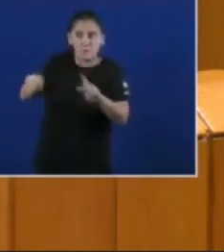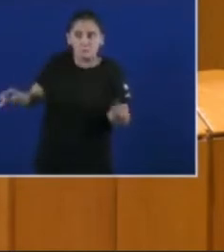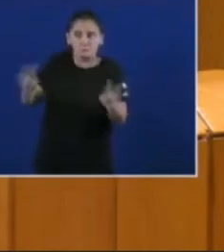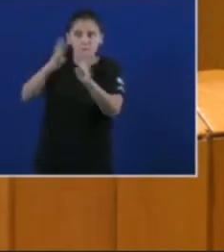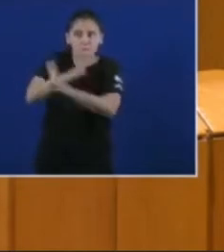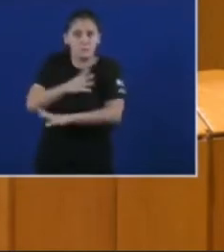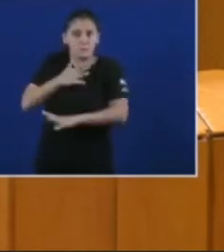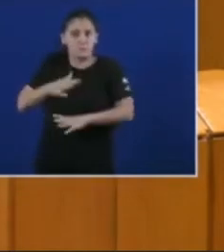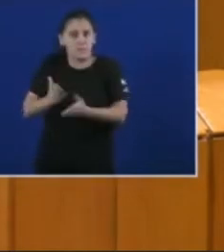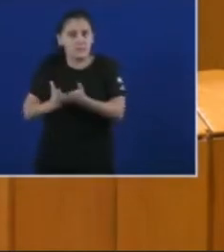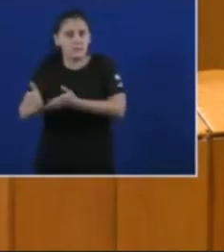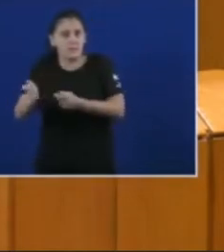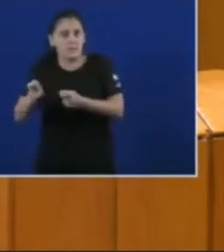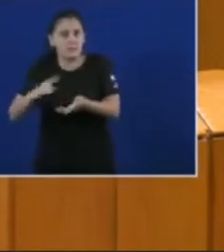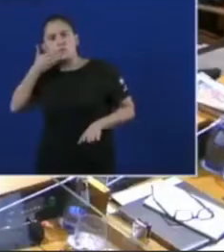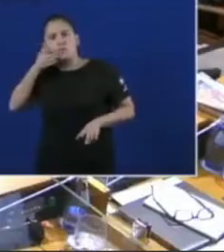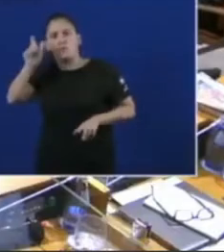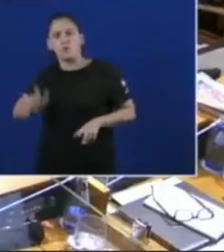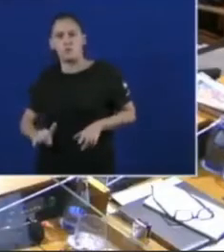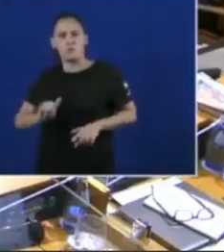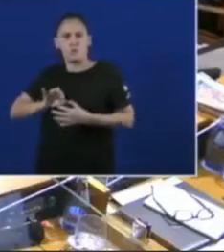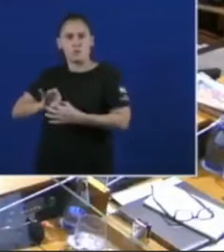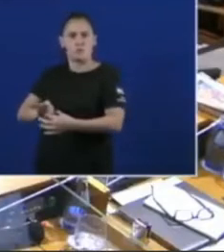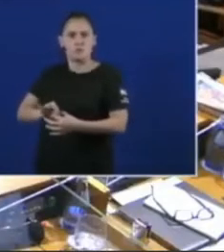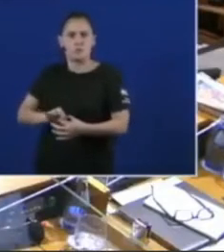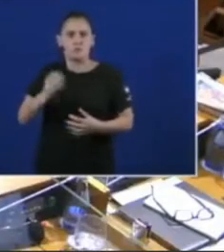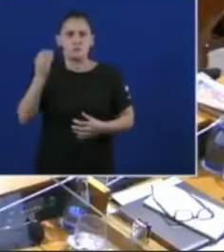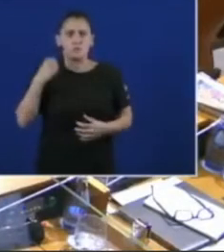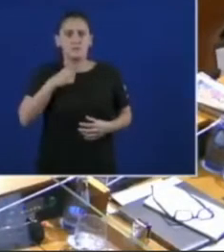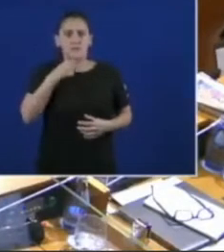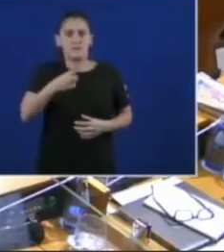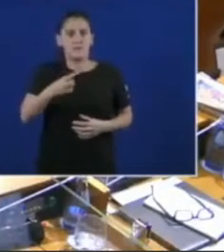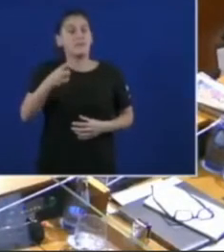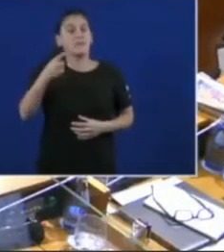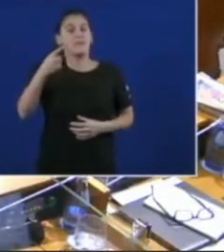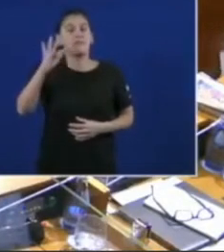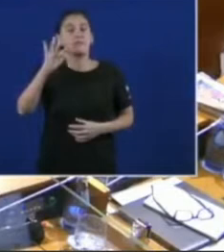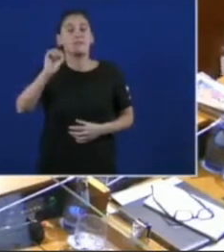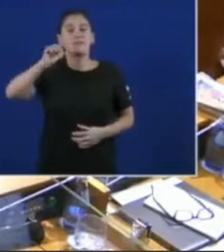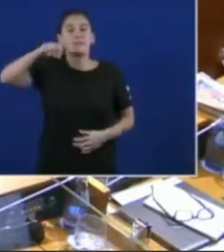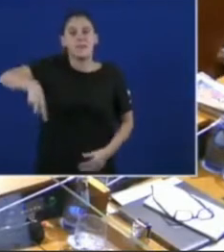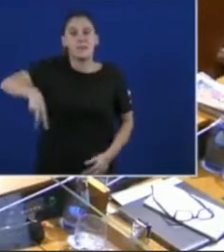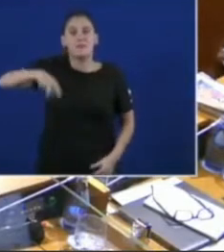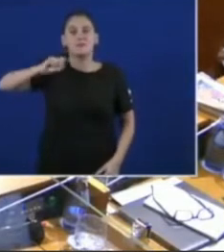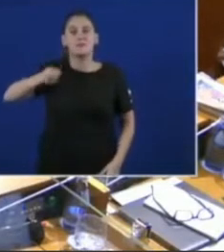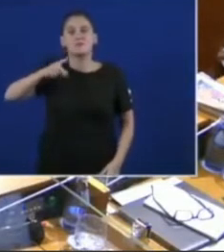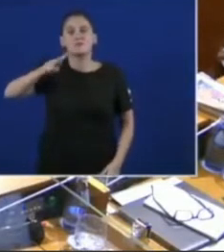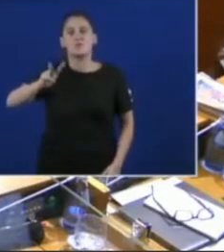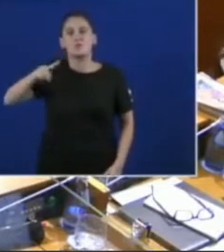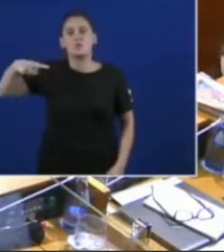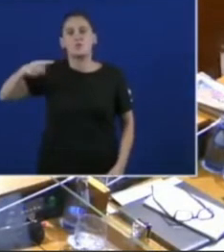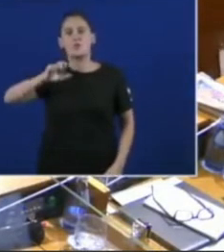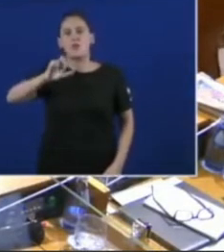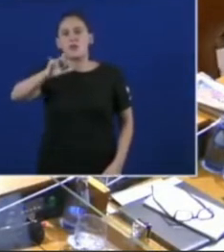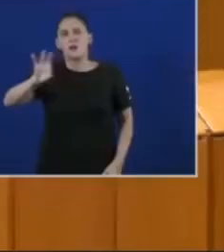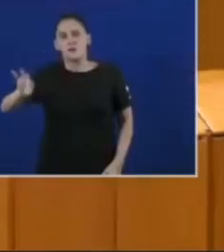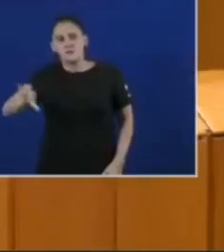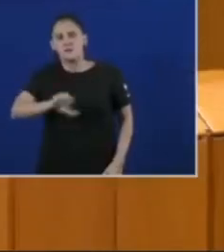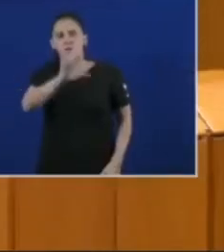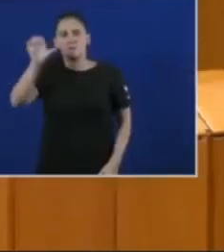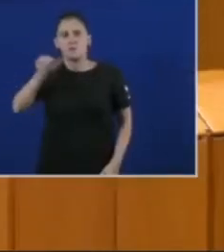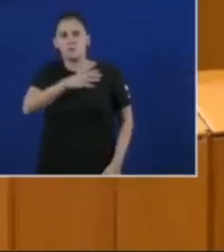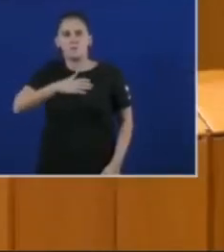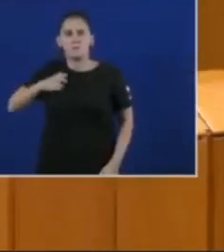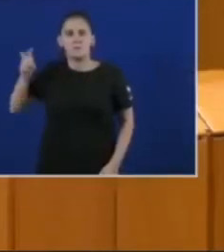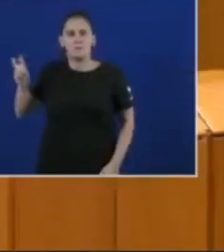que representa o BNG para este país. Como din as tanxugueiras, e aproveito para pedirlle o voto para Eurovisión, vimos para